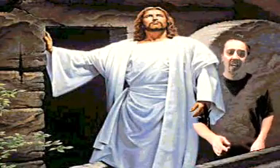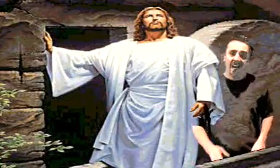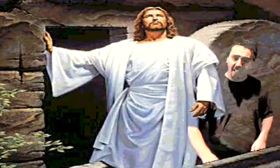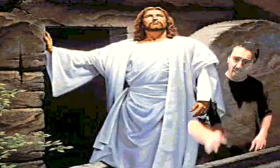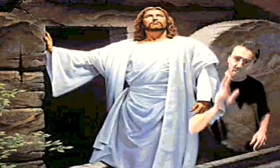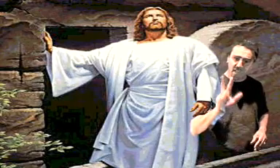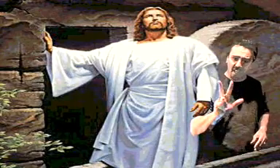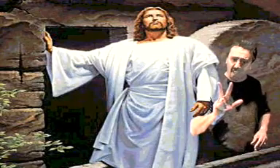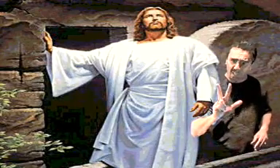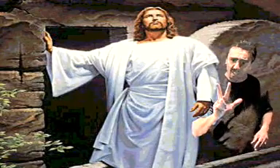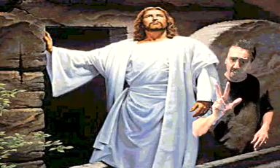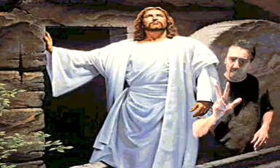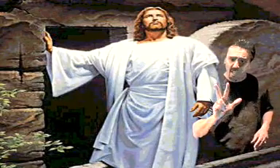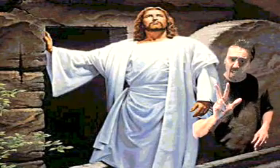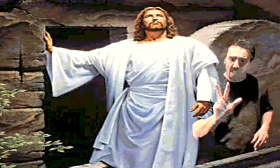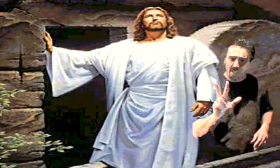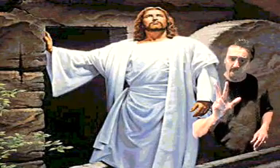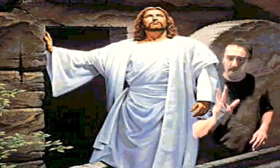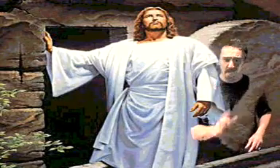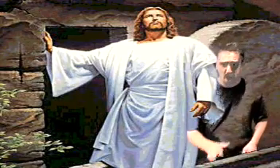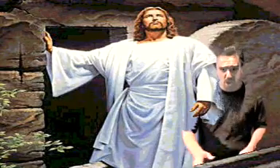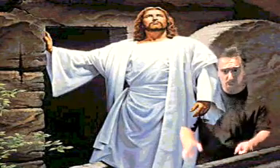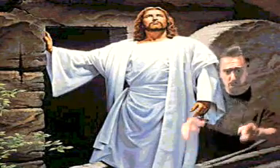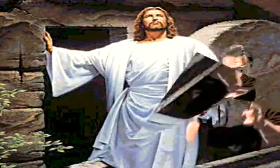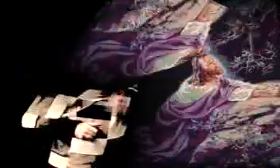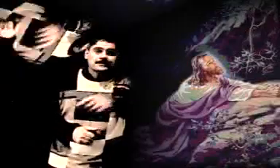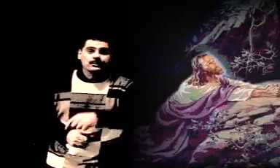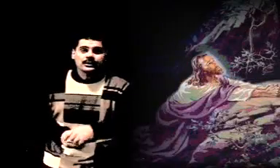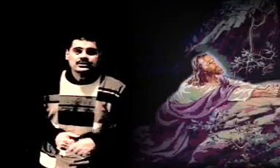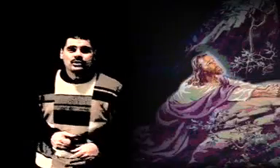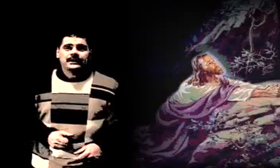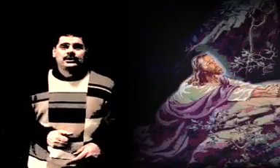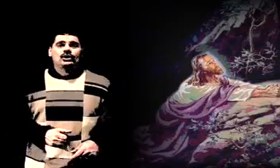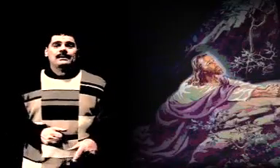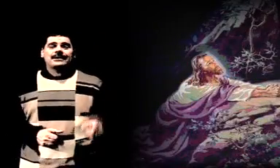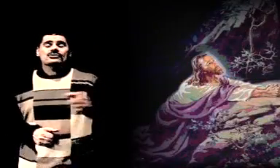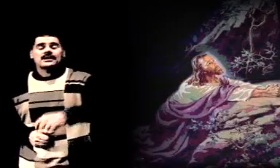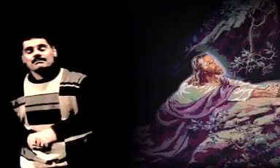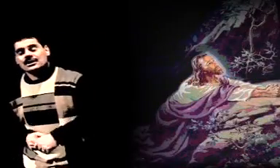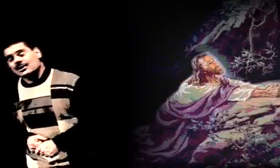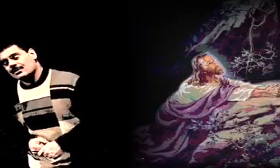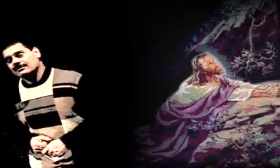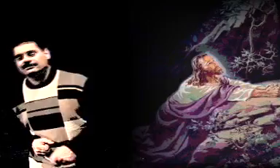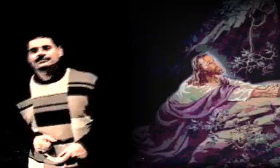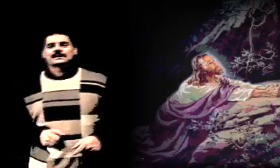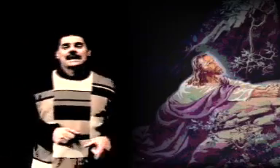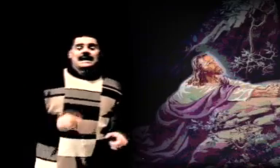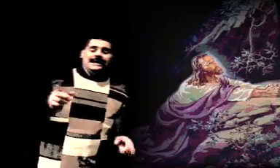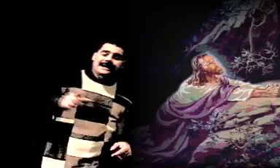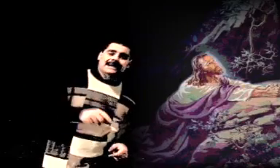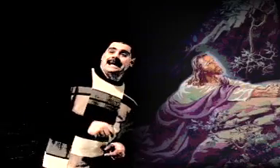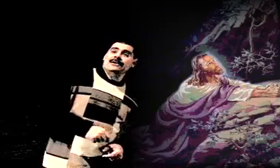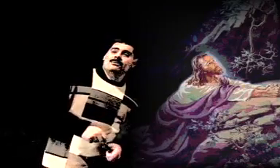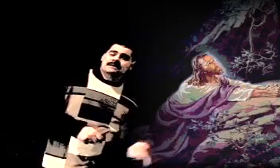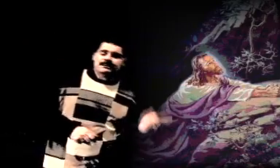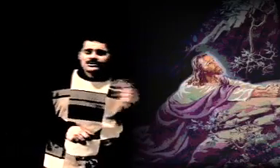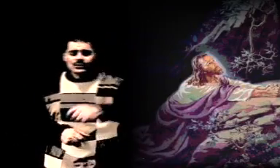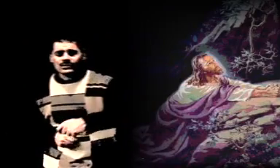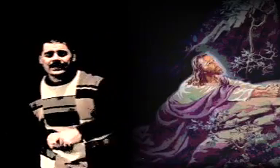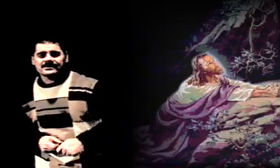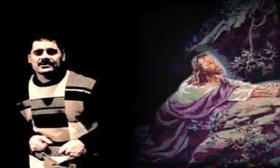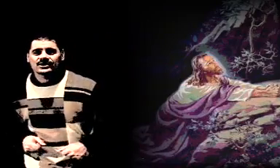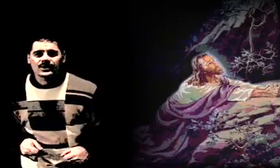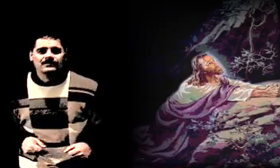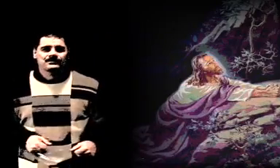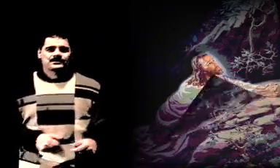prometido, al tercer día resucitó. Es por eso que Jehová nos envió el regalo más